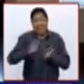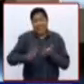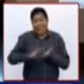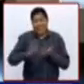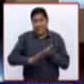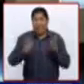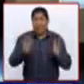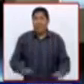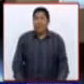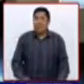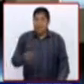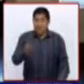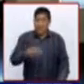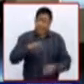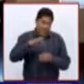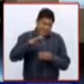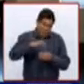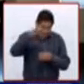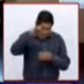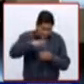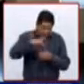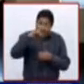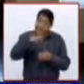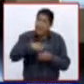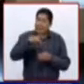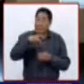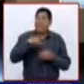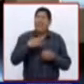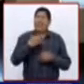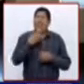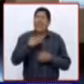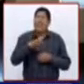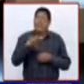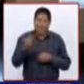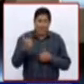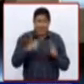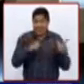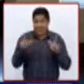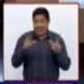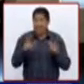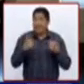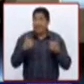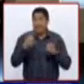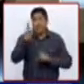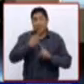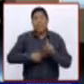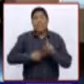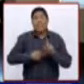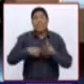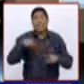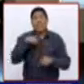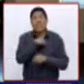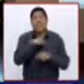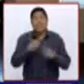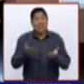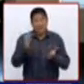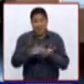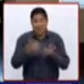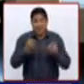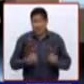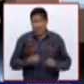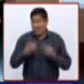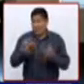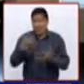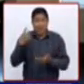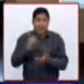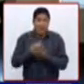Elvita. Ahí está su tecito. Muy bien. Listo. Muy bien. En un mes entonces vamos a volver para que se entregue